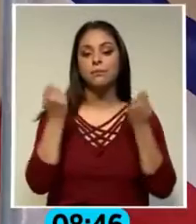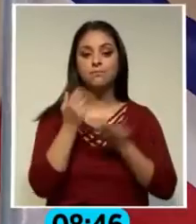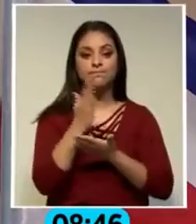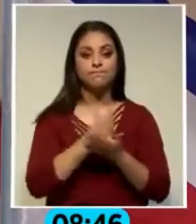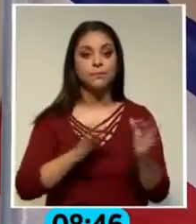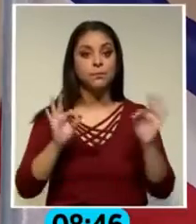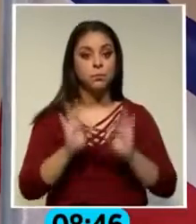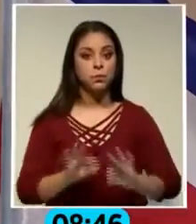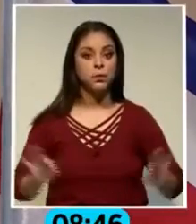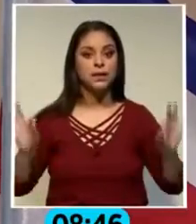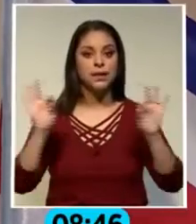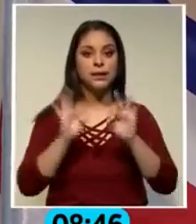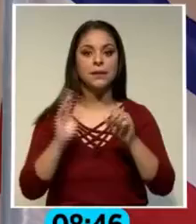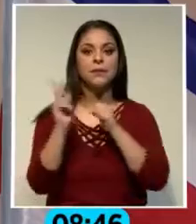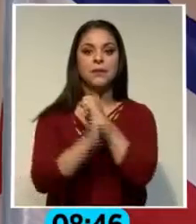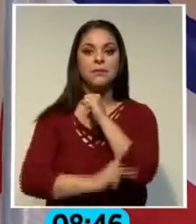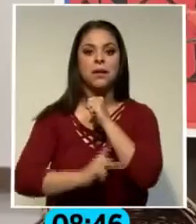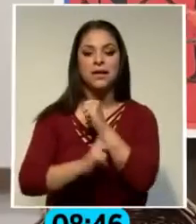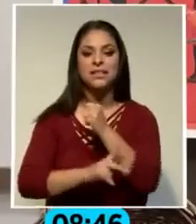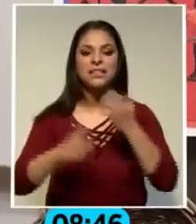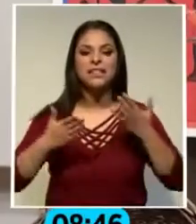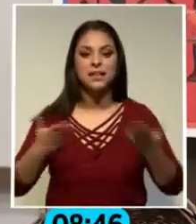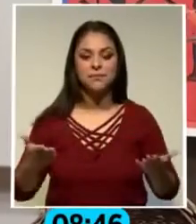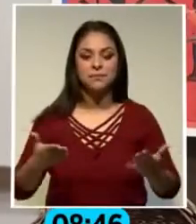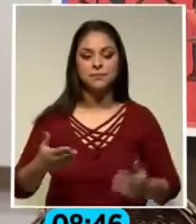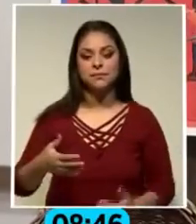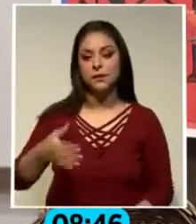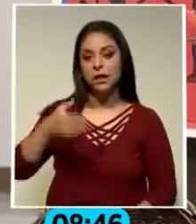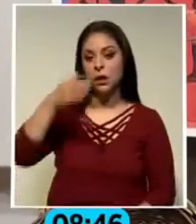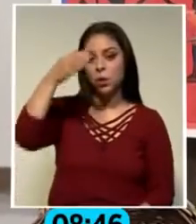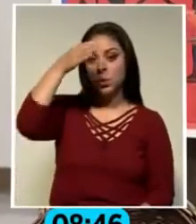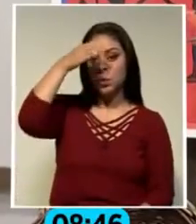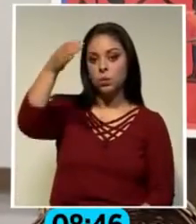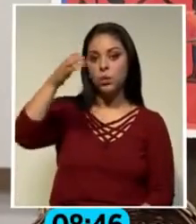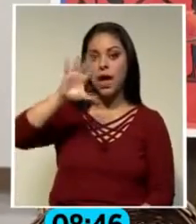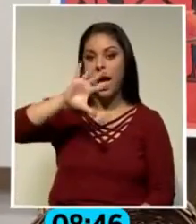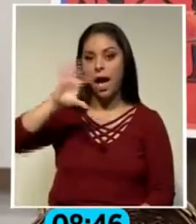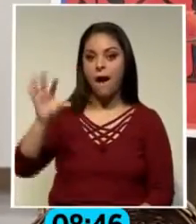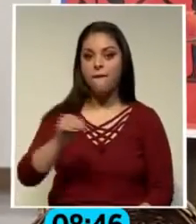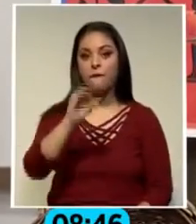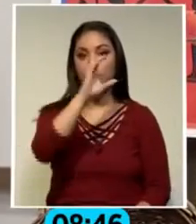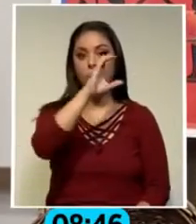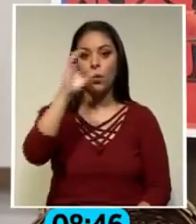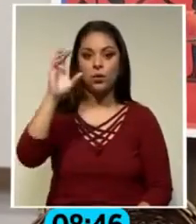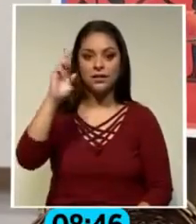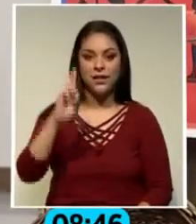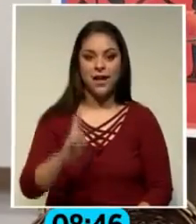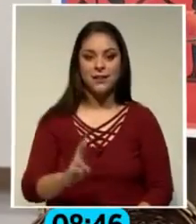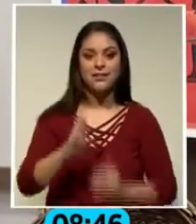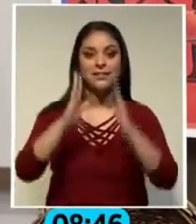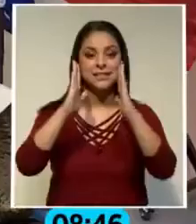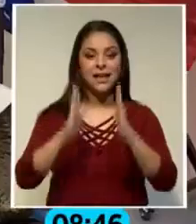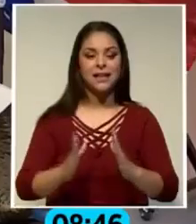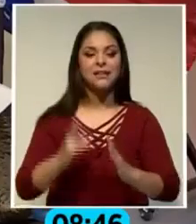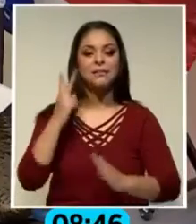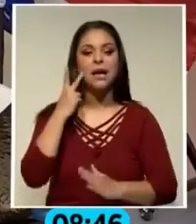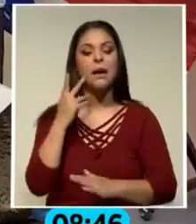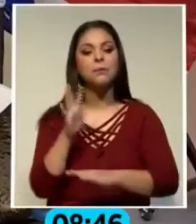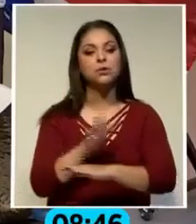nuestro país. ¿Qué es? La cultura afrocostarricense. La cultura afrocostarricense. ¡Qué hermosa,